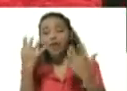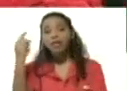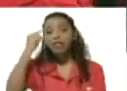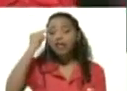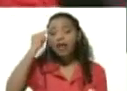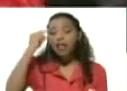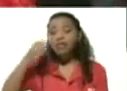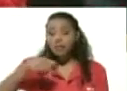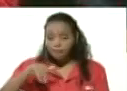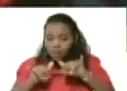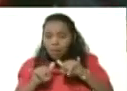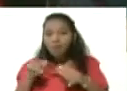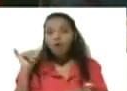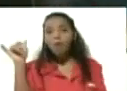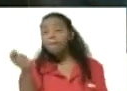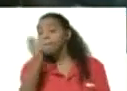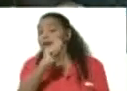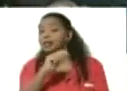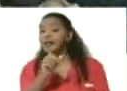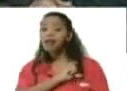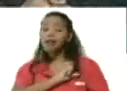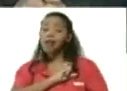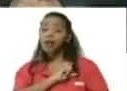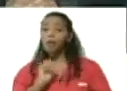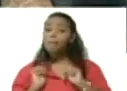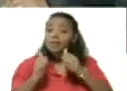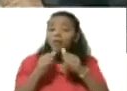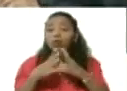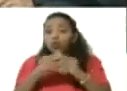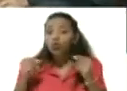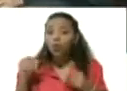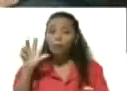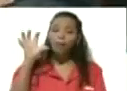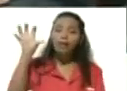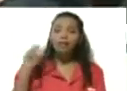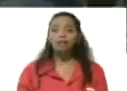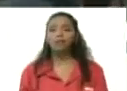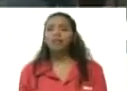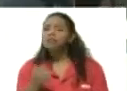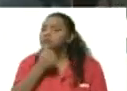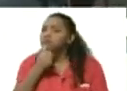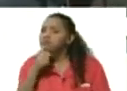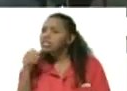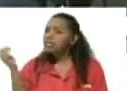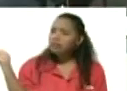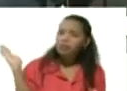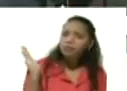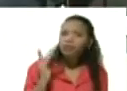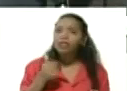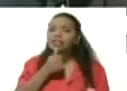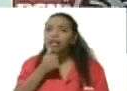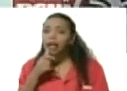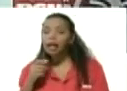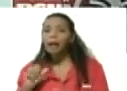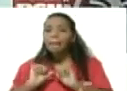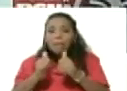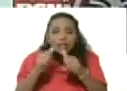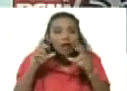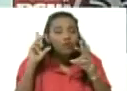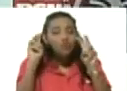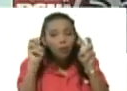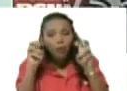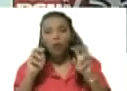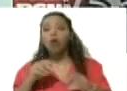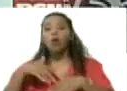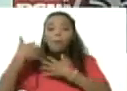de este mismo mes de enero. Arrancamos nosotros en todo el país. ¿Quiénes deben ir a sacarse el carnet? Los